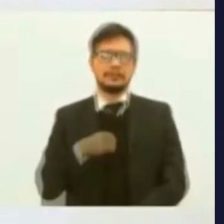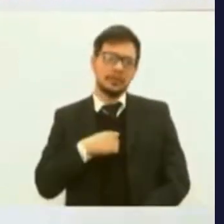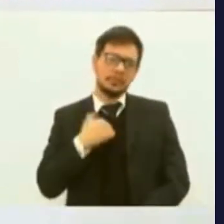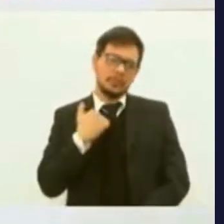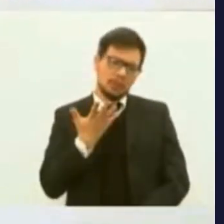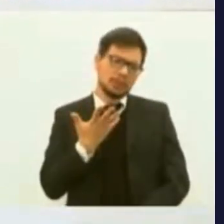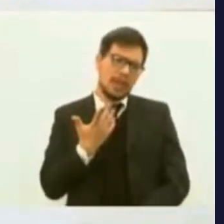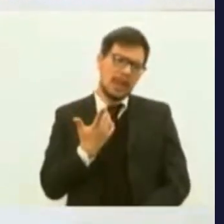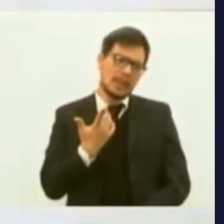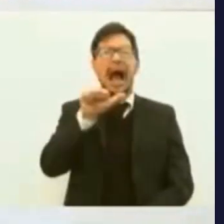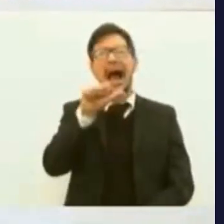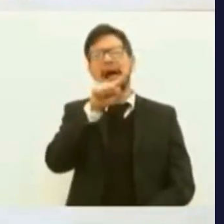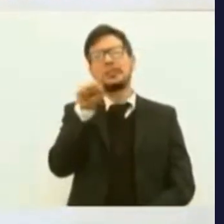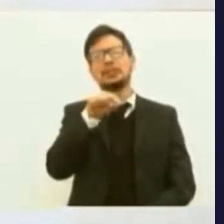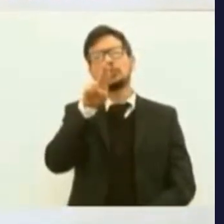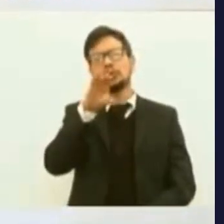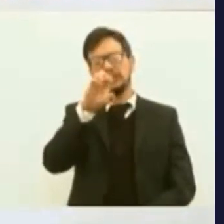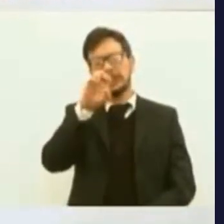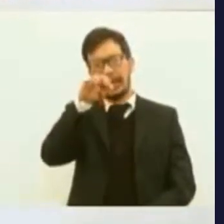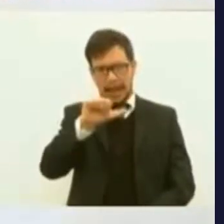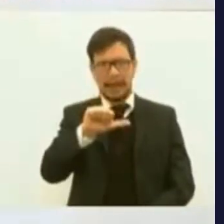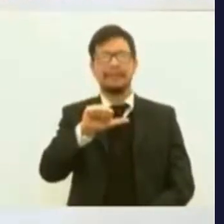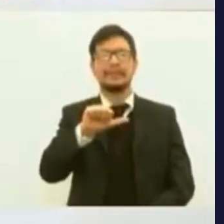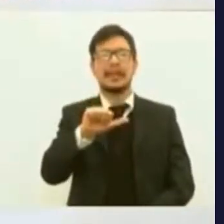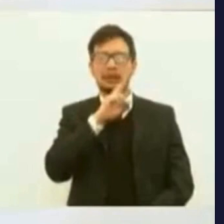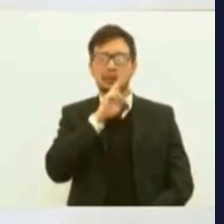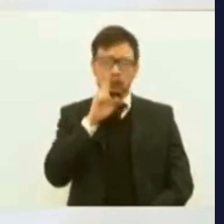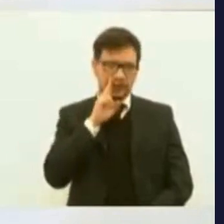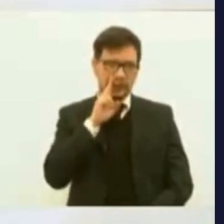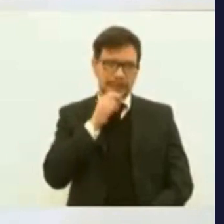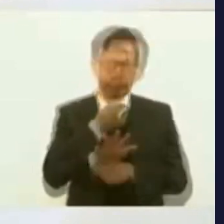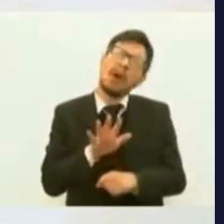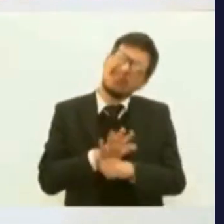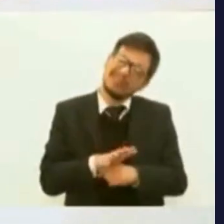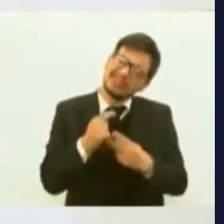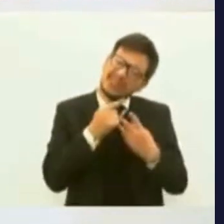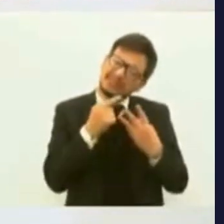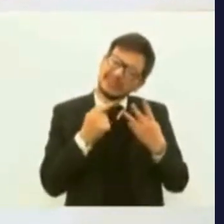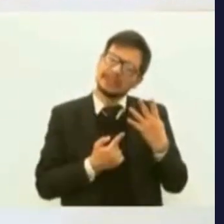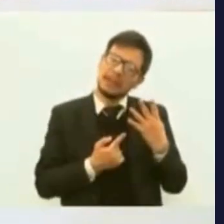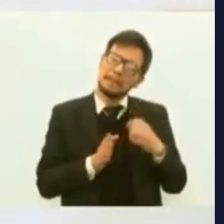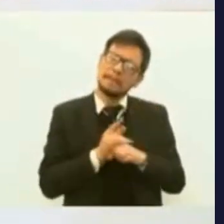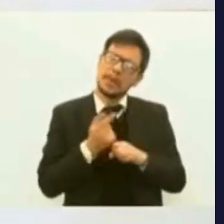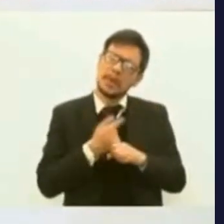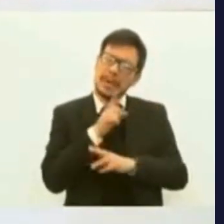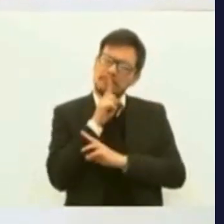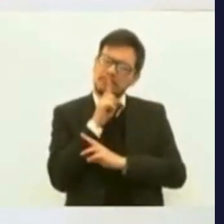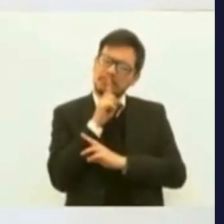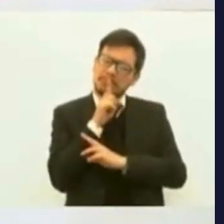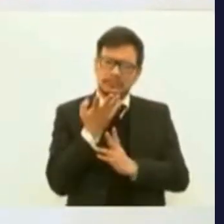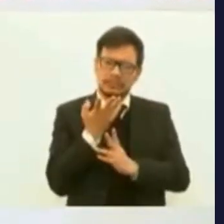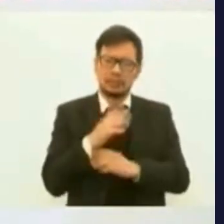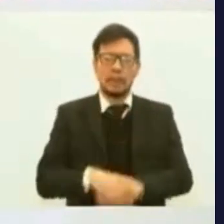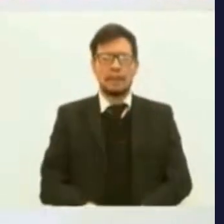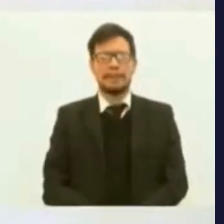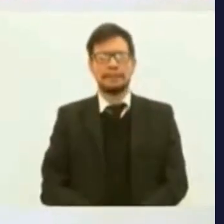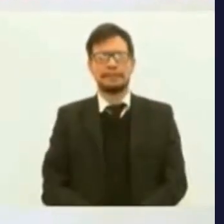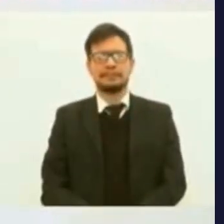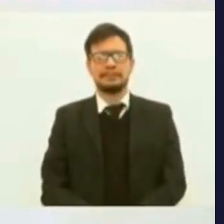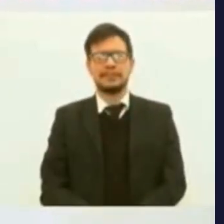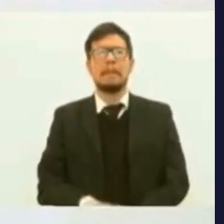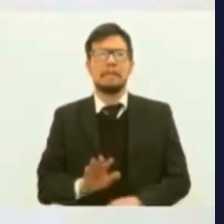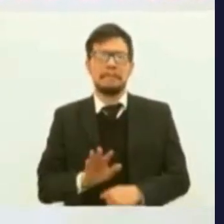periodista, Azucena, que dijera cuáles son esas circunstancias especiales que se están viviendo por lo que